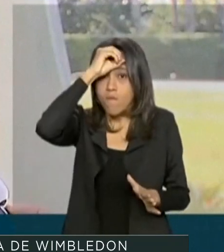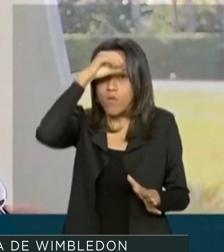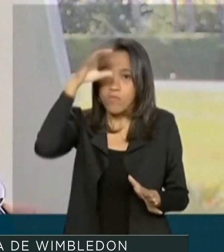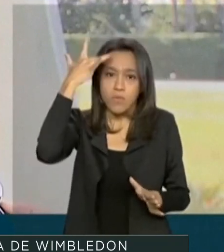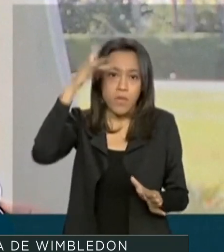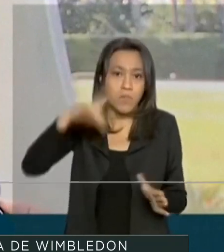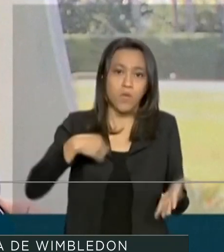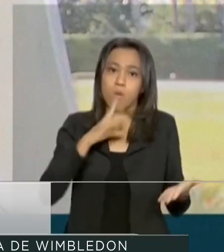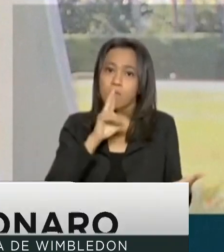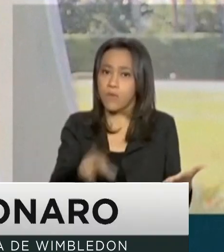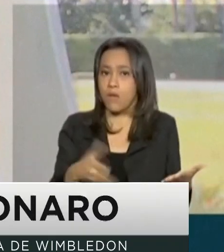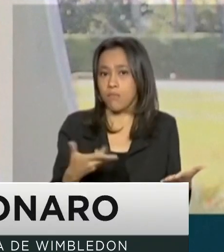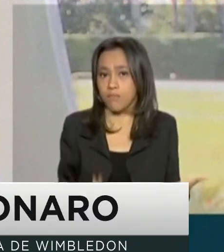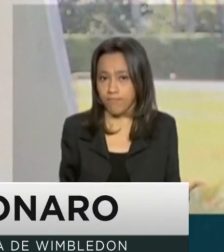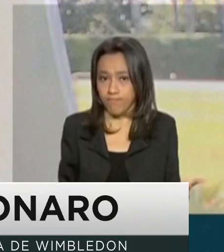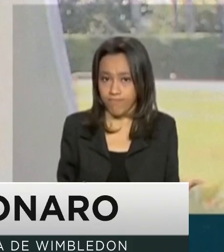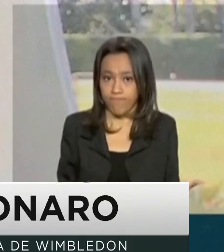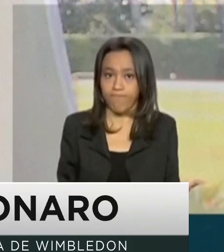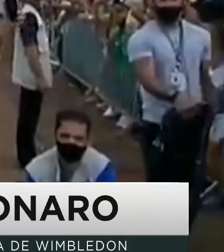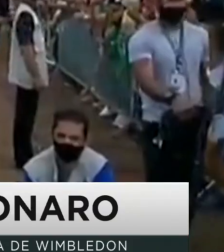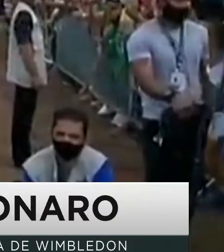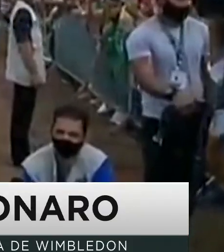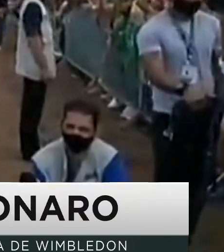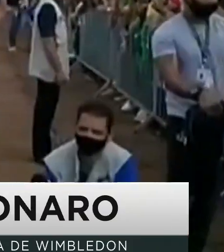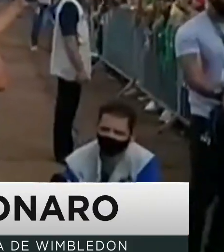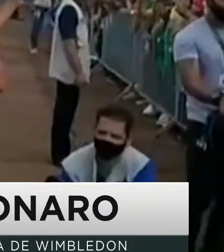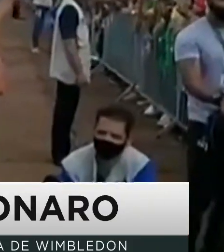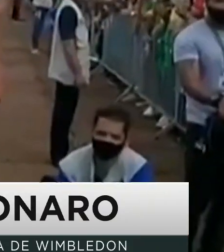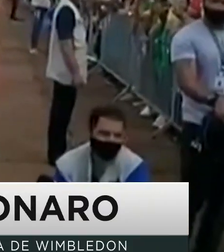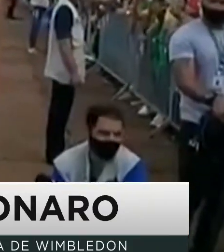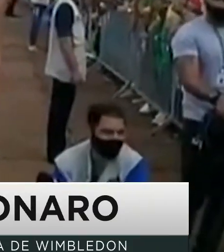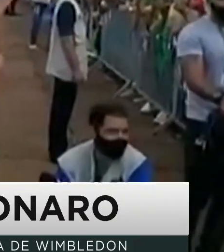pero la vida continúa y Brasil tiene que producir.